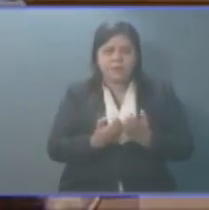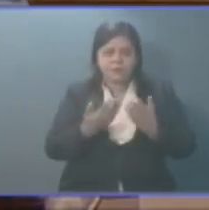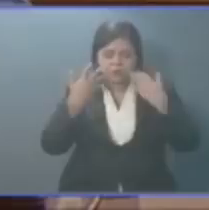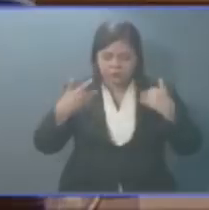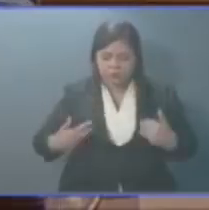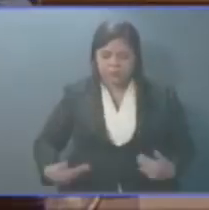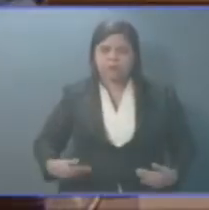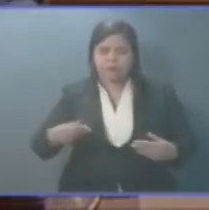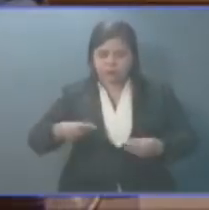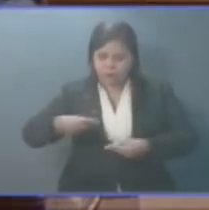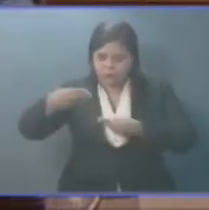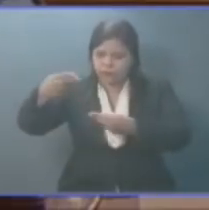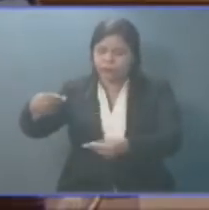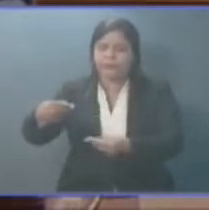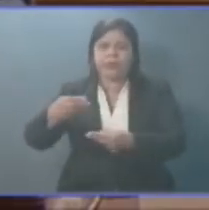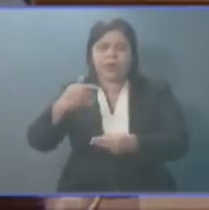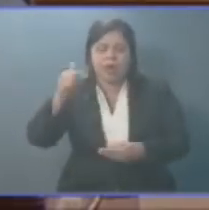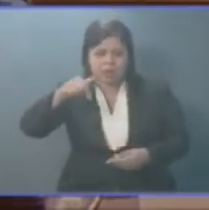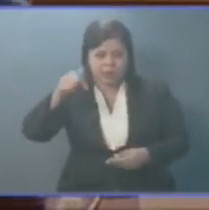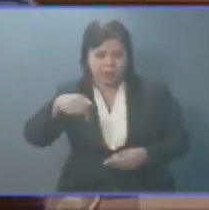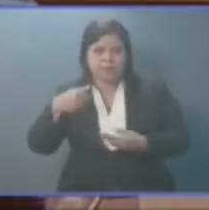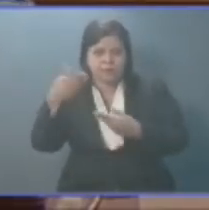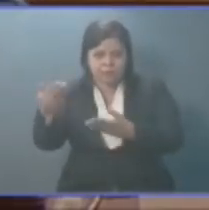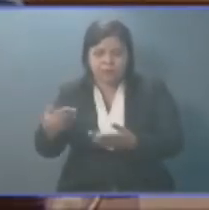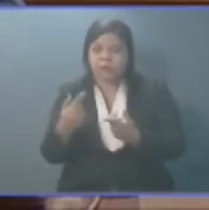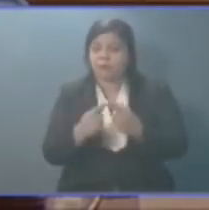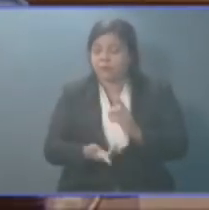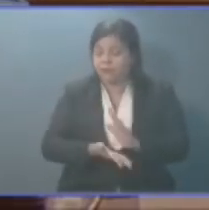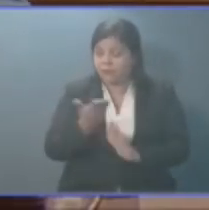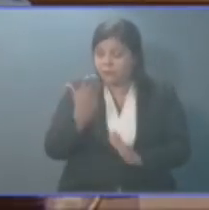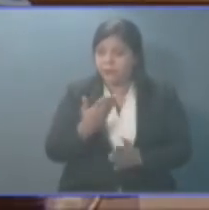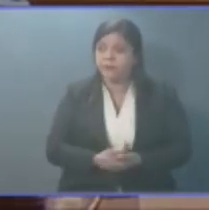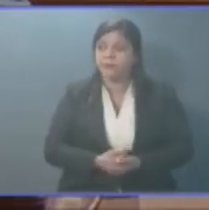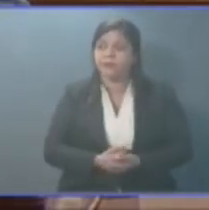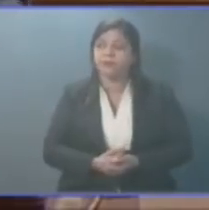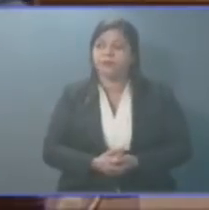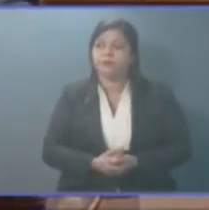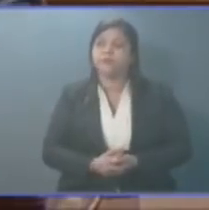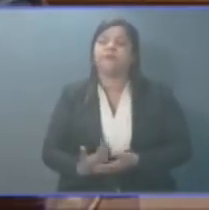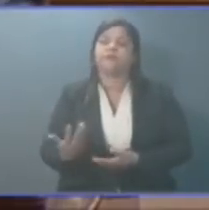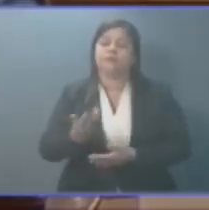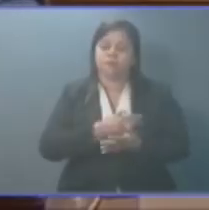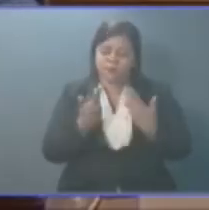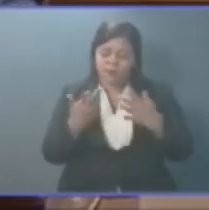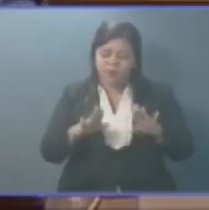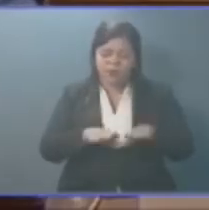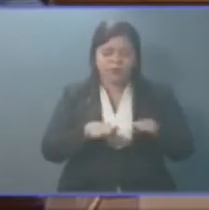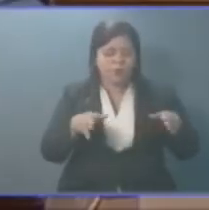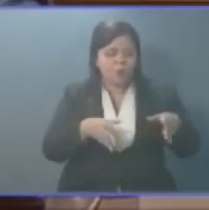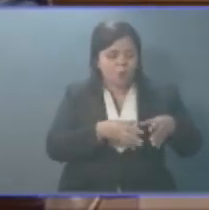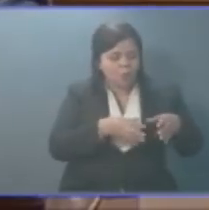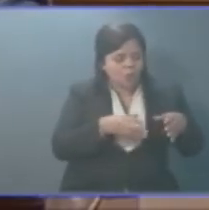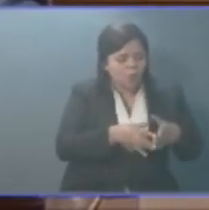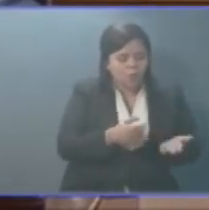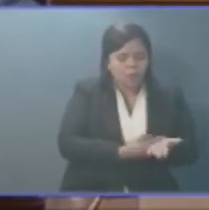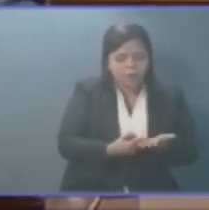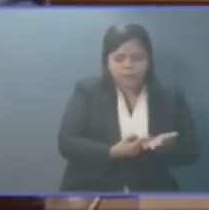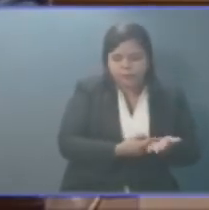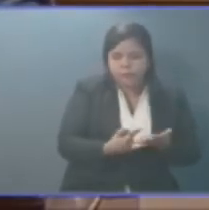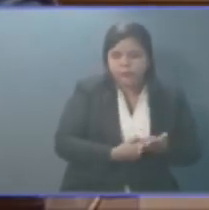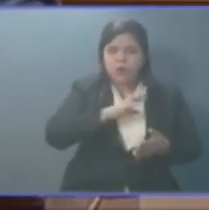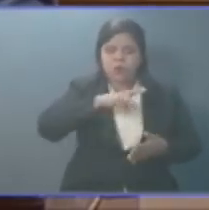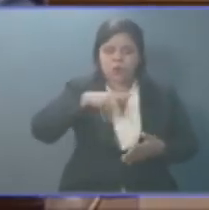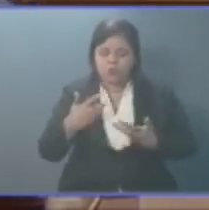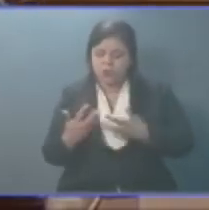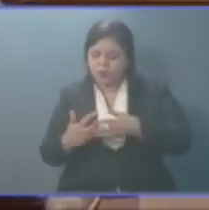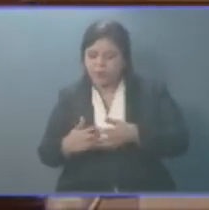sean entregados en esta pandemia. Pero aún más, conformamos mesas de concertación con los sectores empleadores de este país y